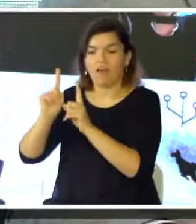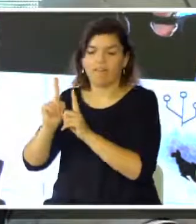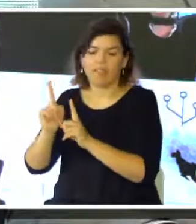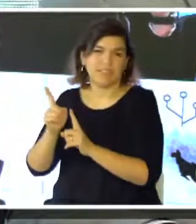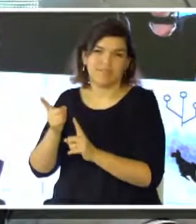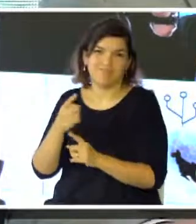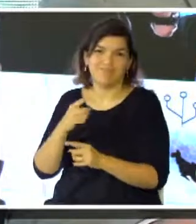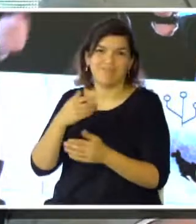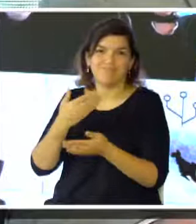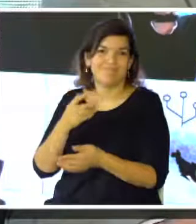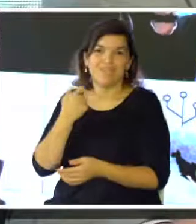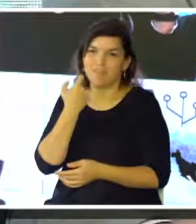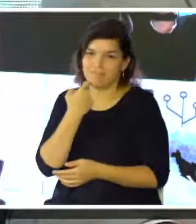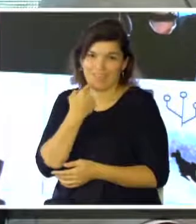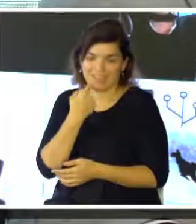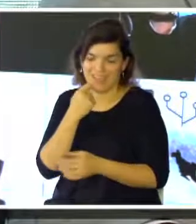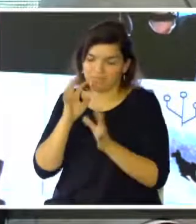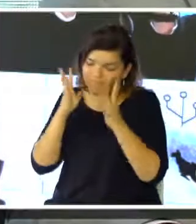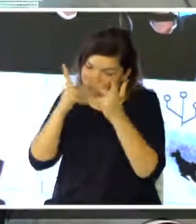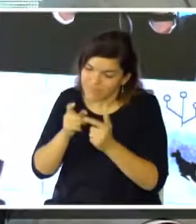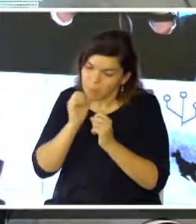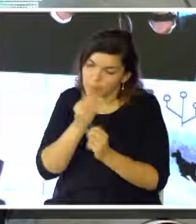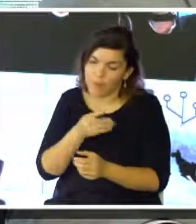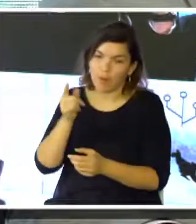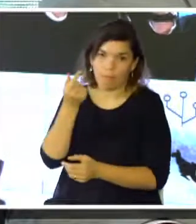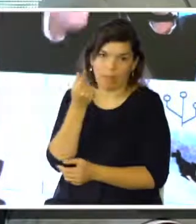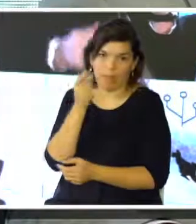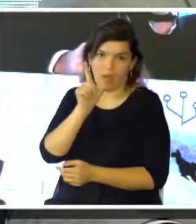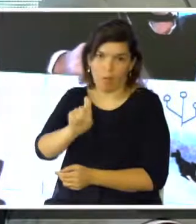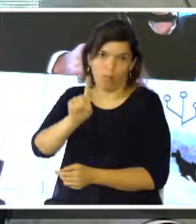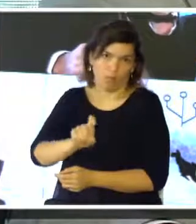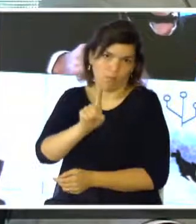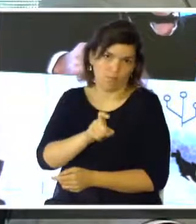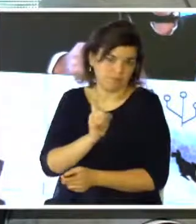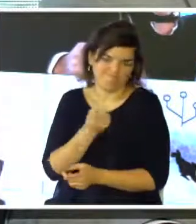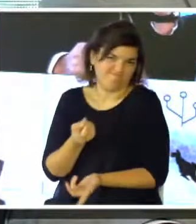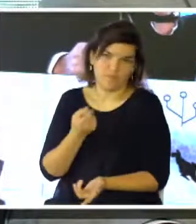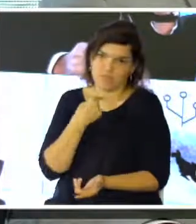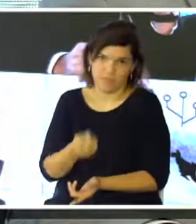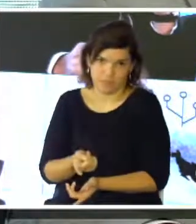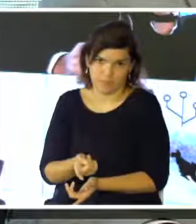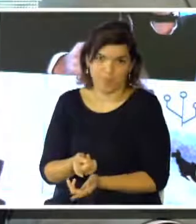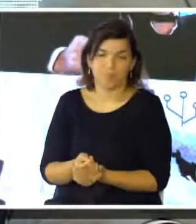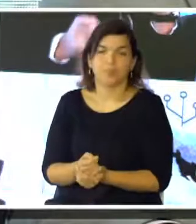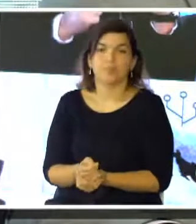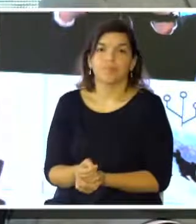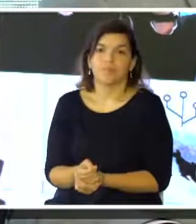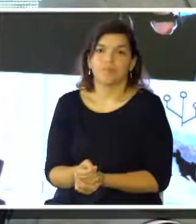por demás y todo eso es plata que gastamos sin ningún tipo de sentido este